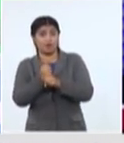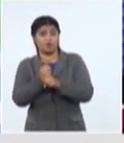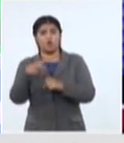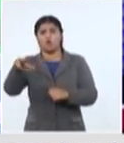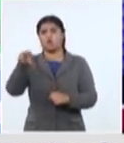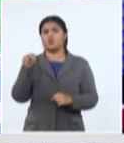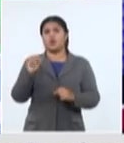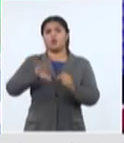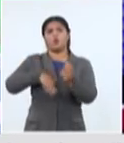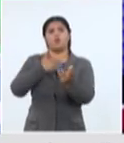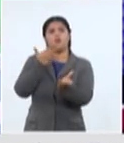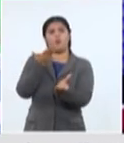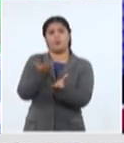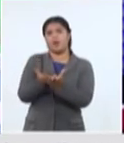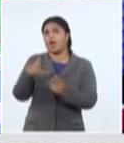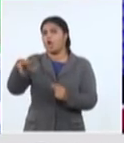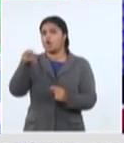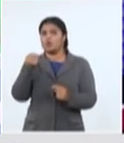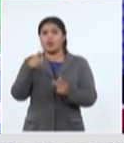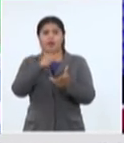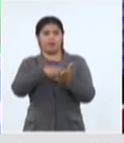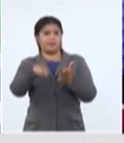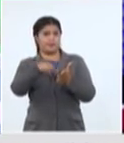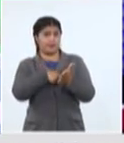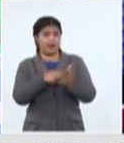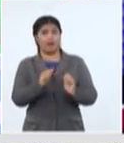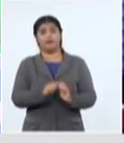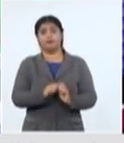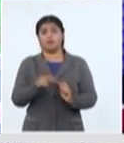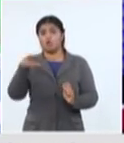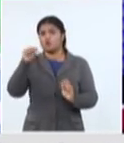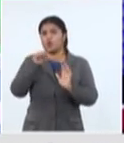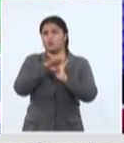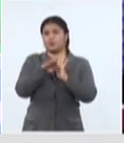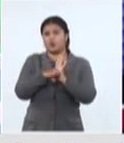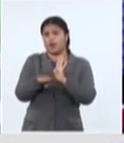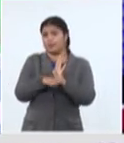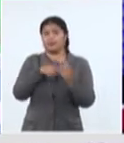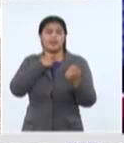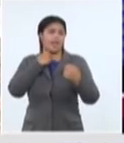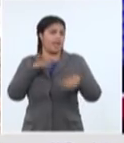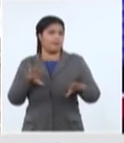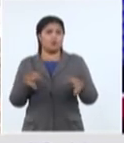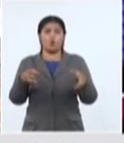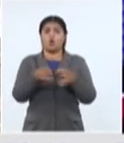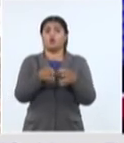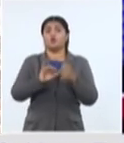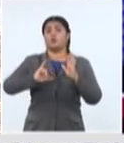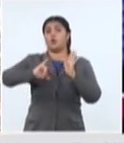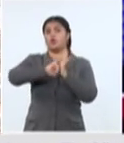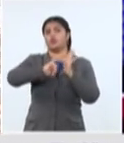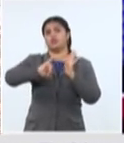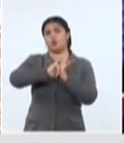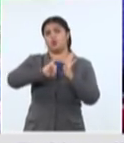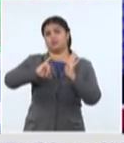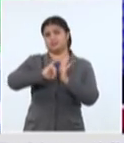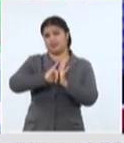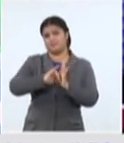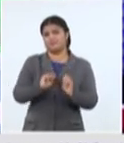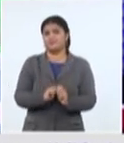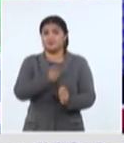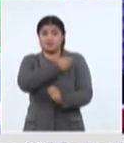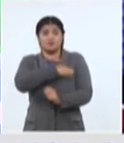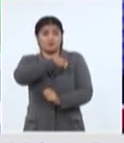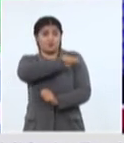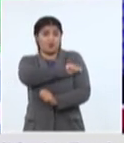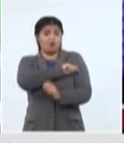acostumbrados. En este sentido estoy hablando de los grupos de WhatsApp, grupos que han tenido muy buena aceptación